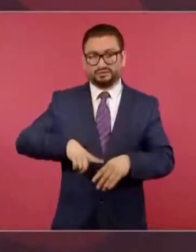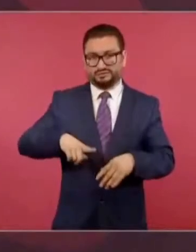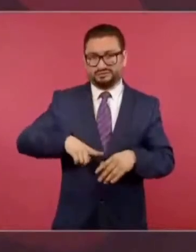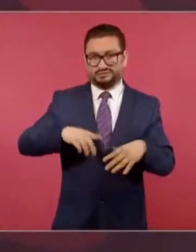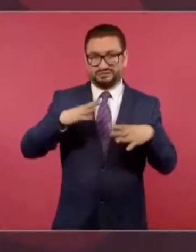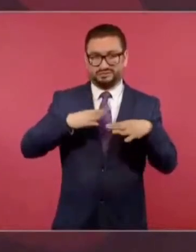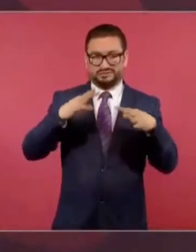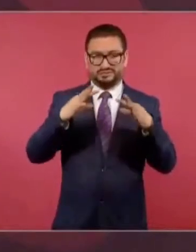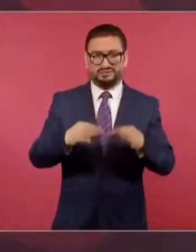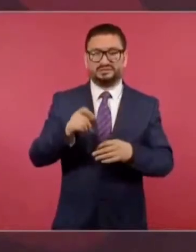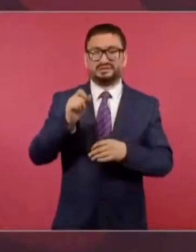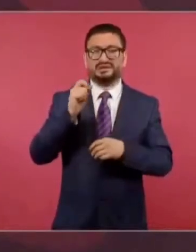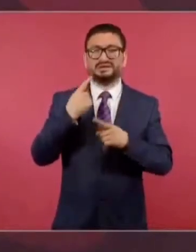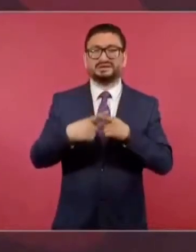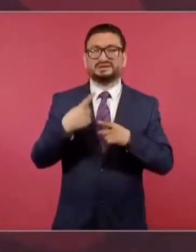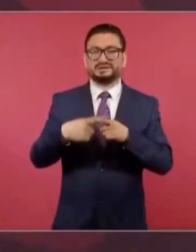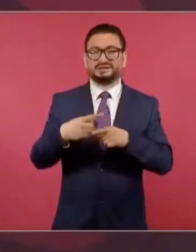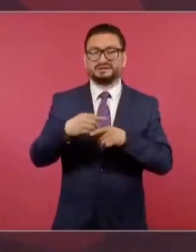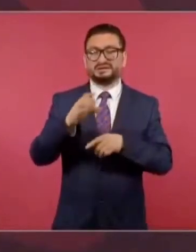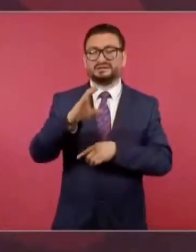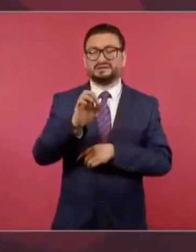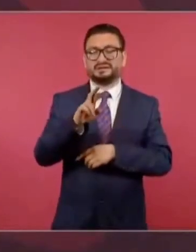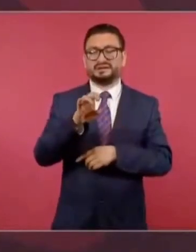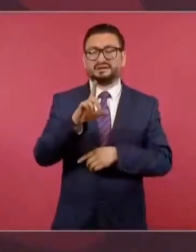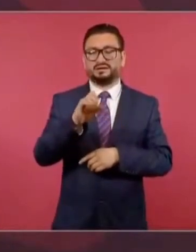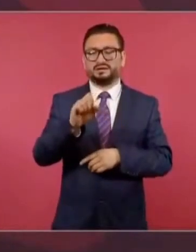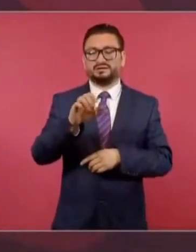creó Carlos Salinas de Gortari,